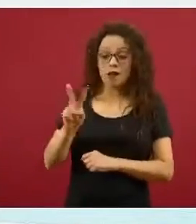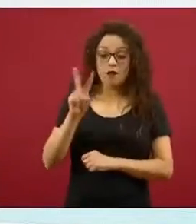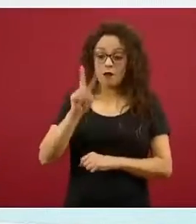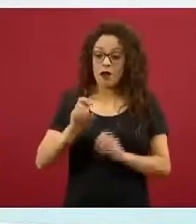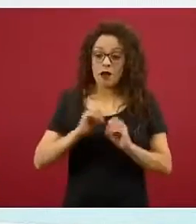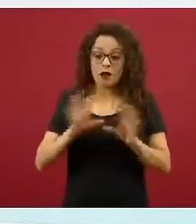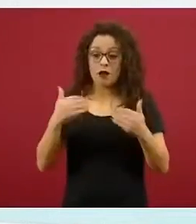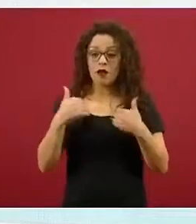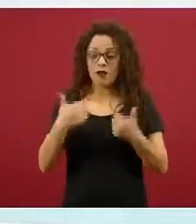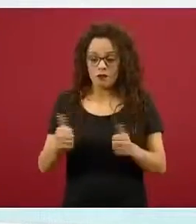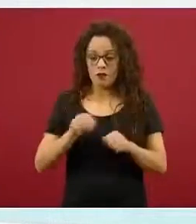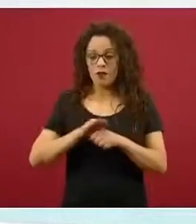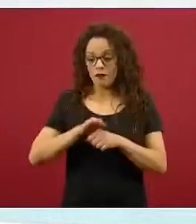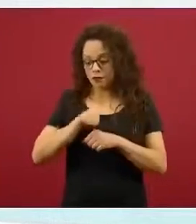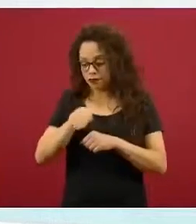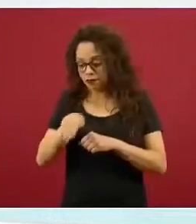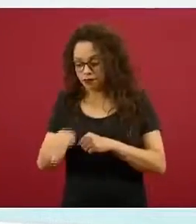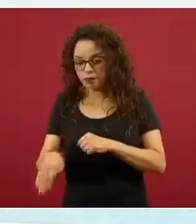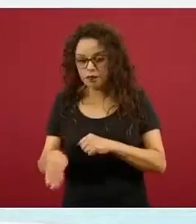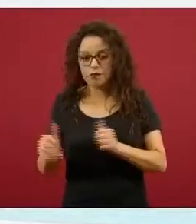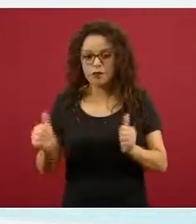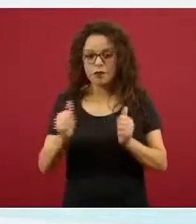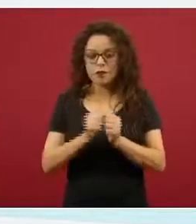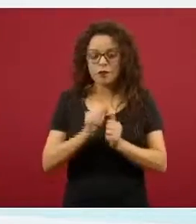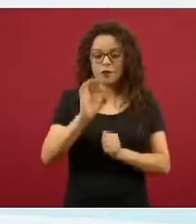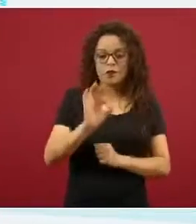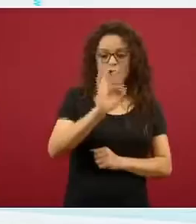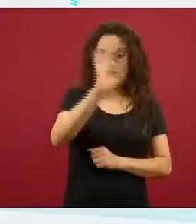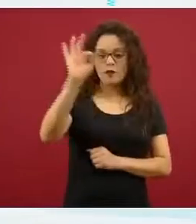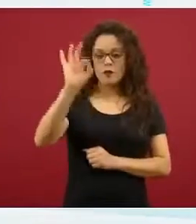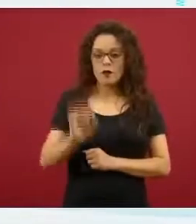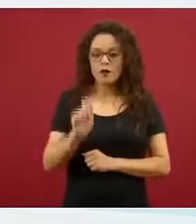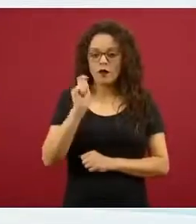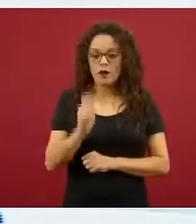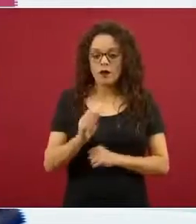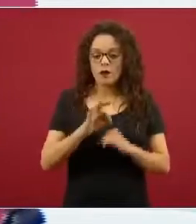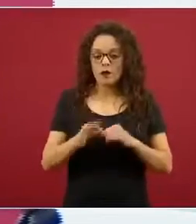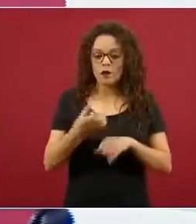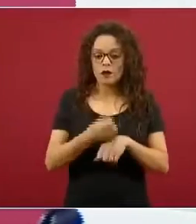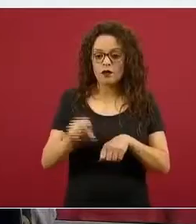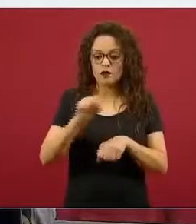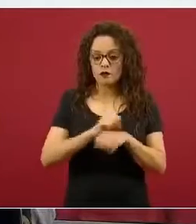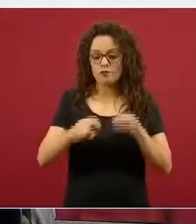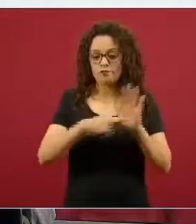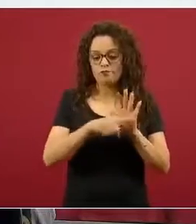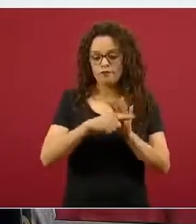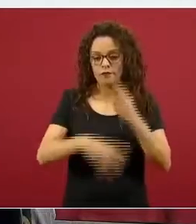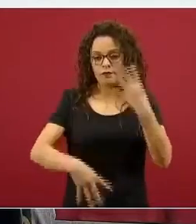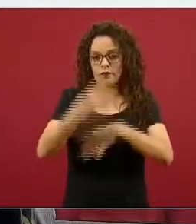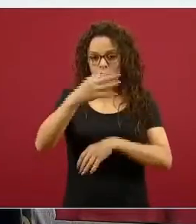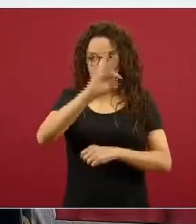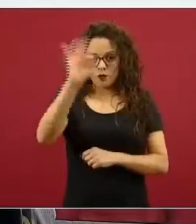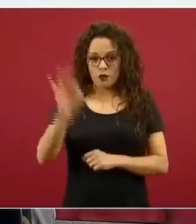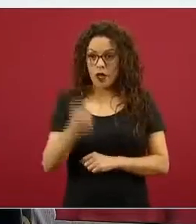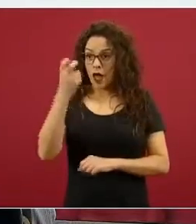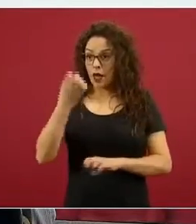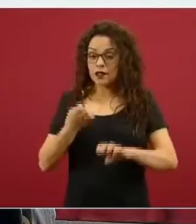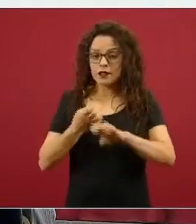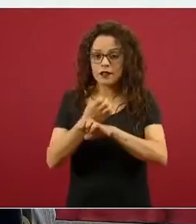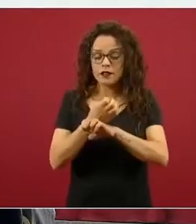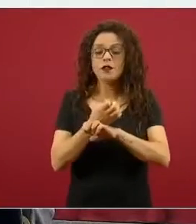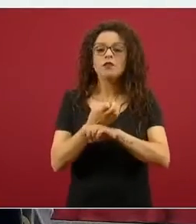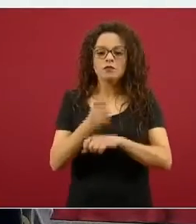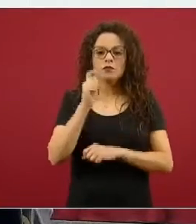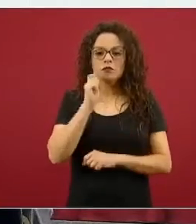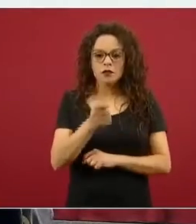francamente en descenso, con la proporción de descenso de la última semana del menos 14%. Este estado se clasificó como